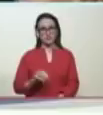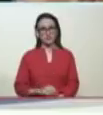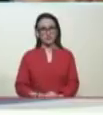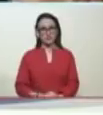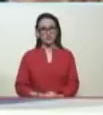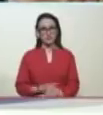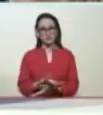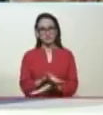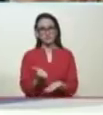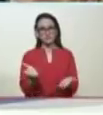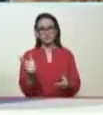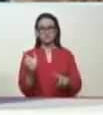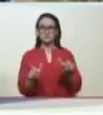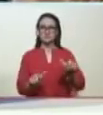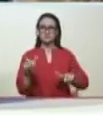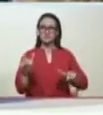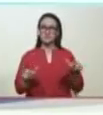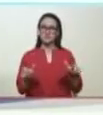compañeros,